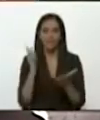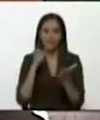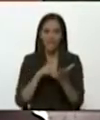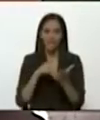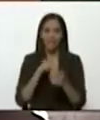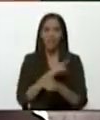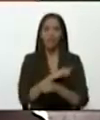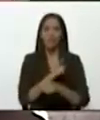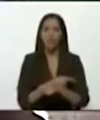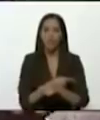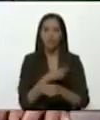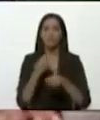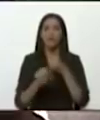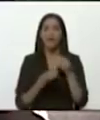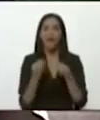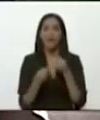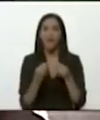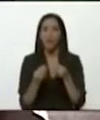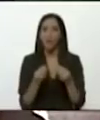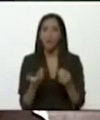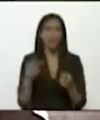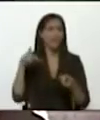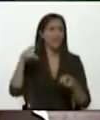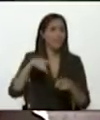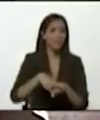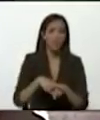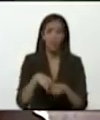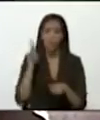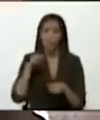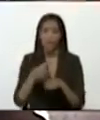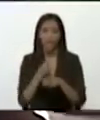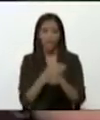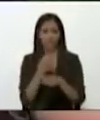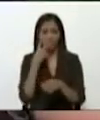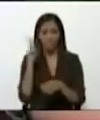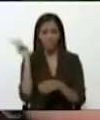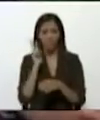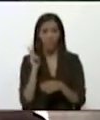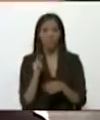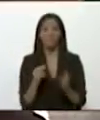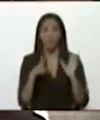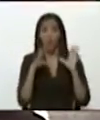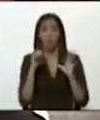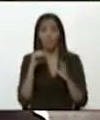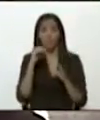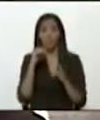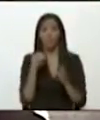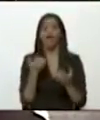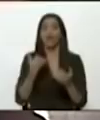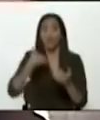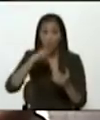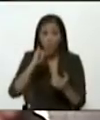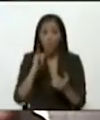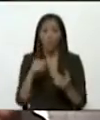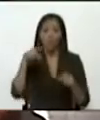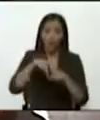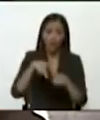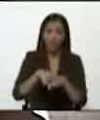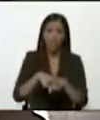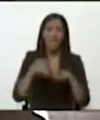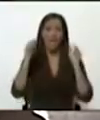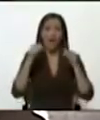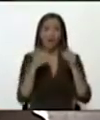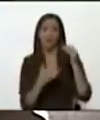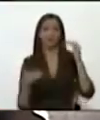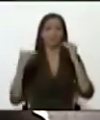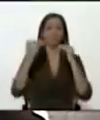poder generarían una represión como nunca antes vista en Venezuela. Si en los 80 hubo represión, esto sería a la enésima